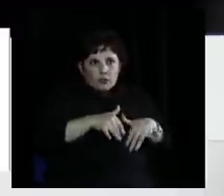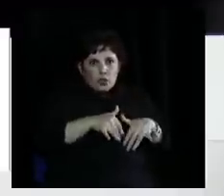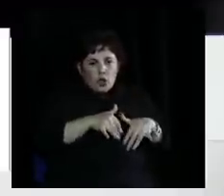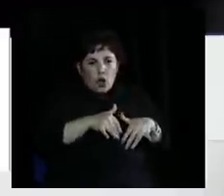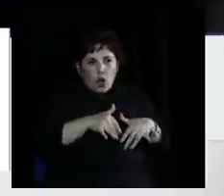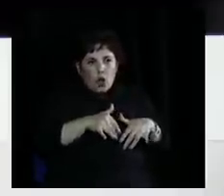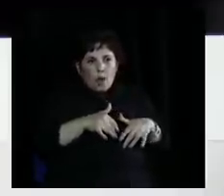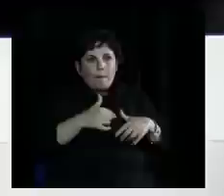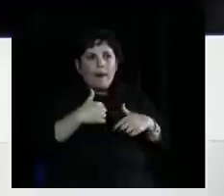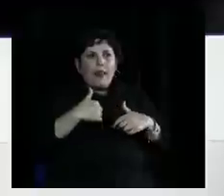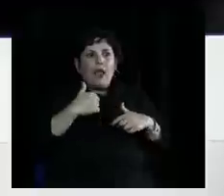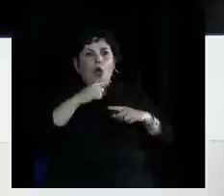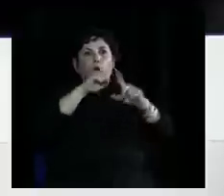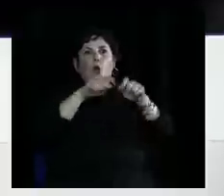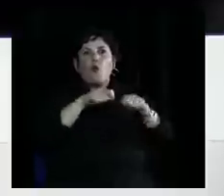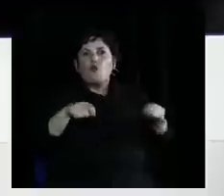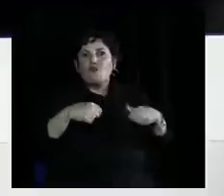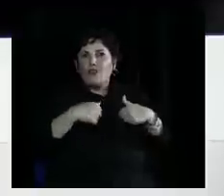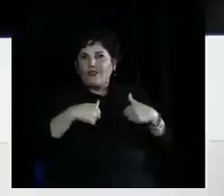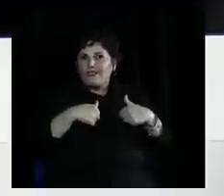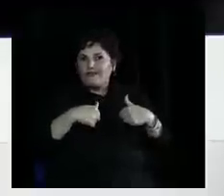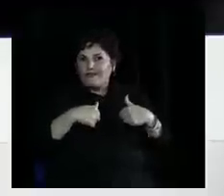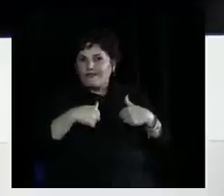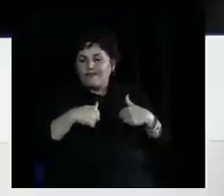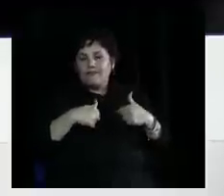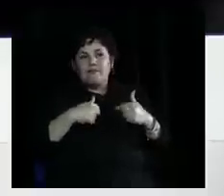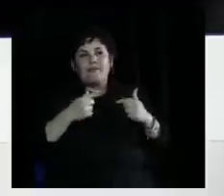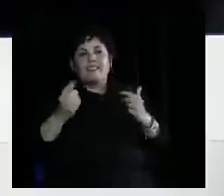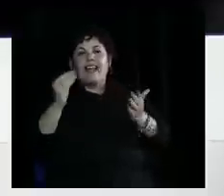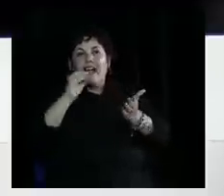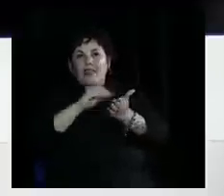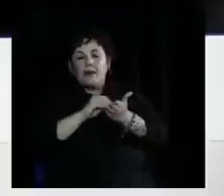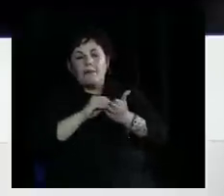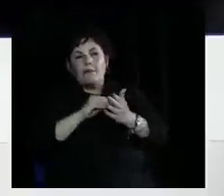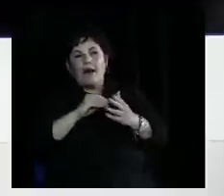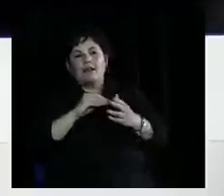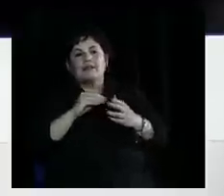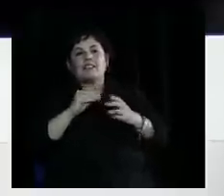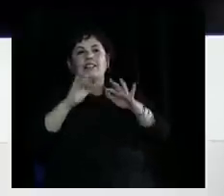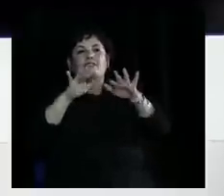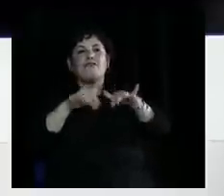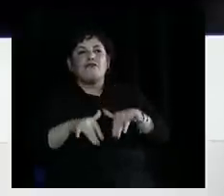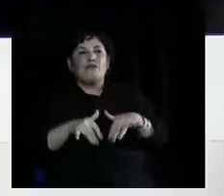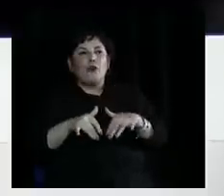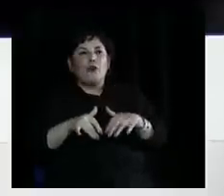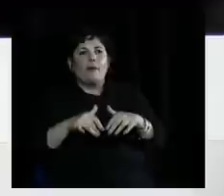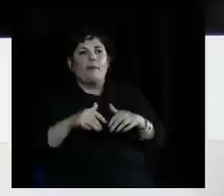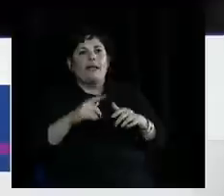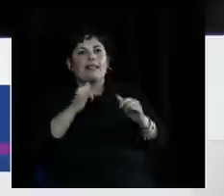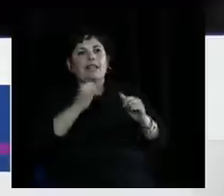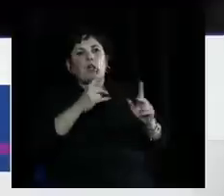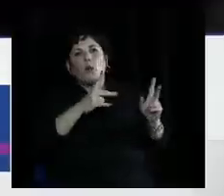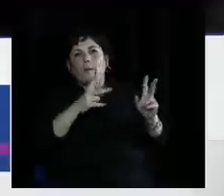la que nosotros habíamos llegado, porque además hay que explicar otra cosa. Estos informes tienen un